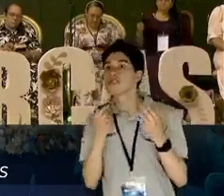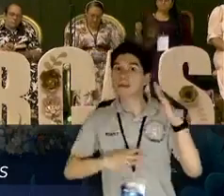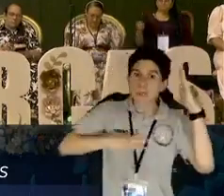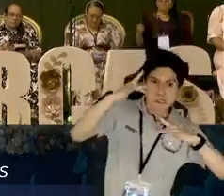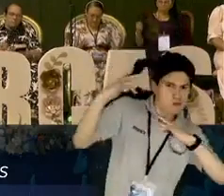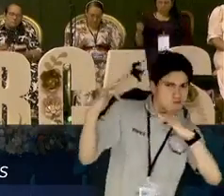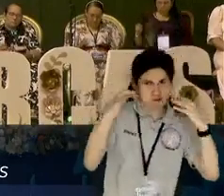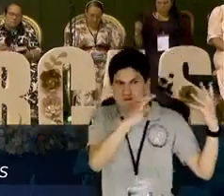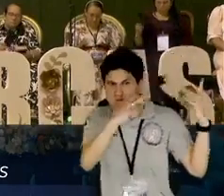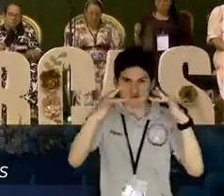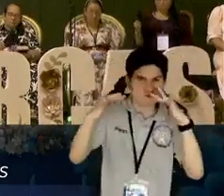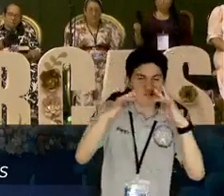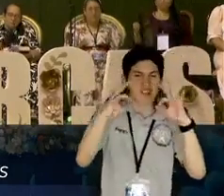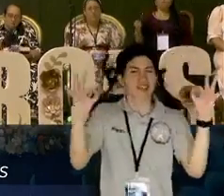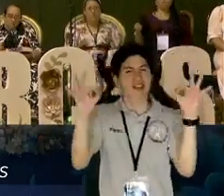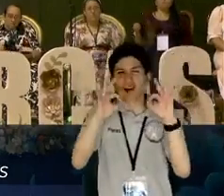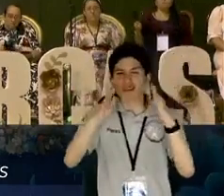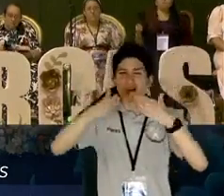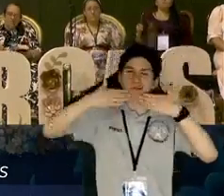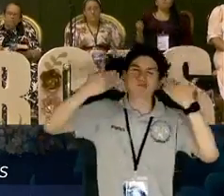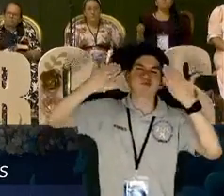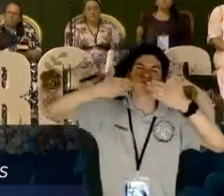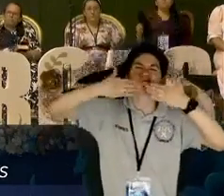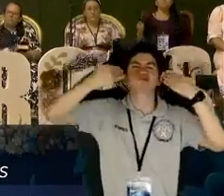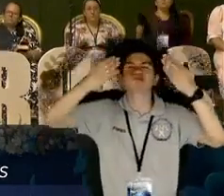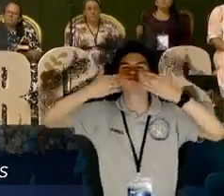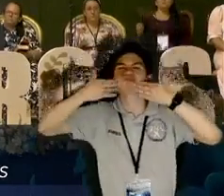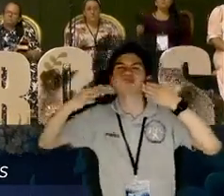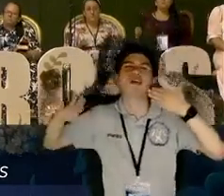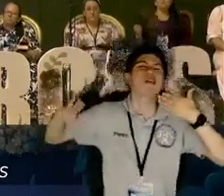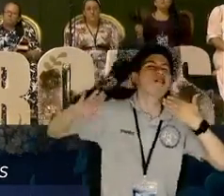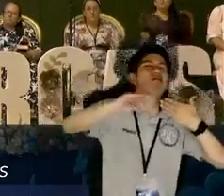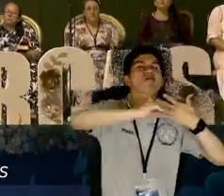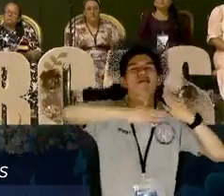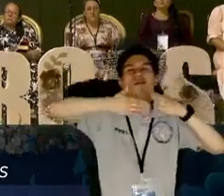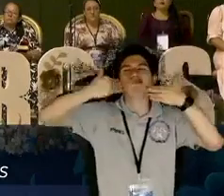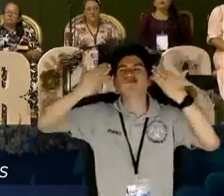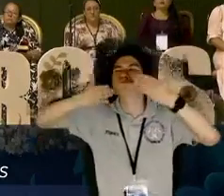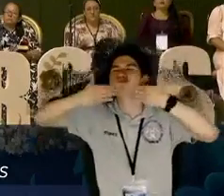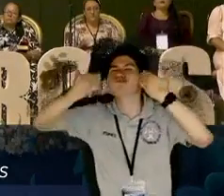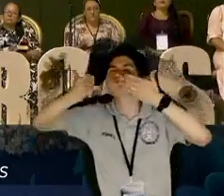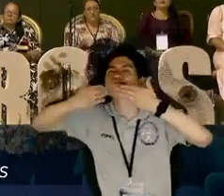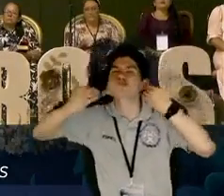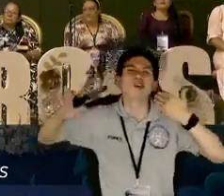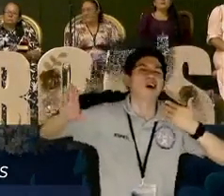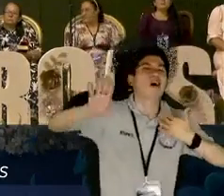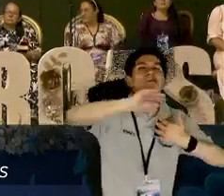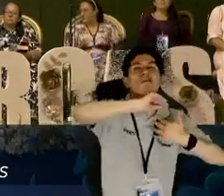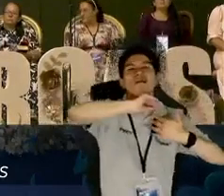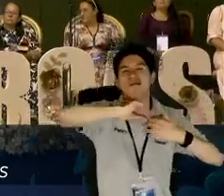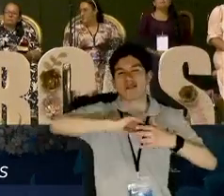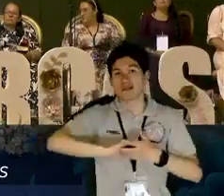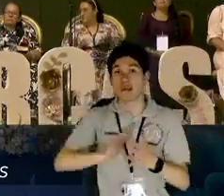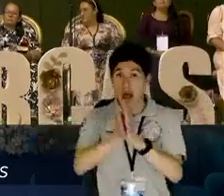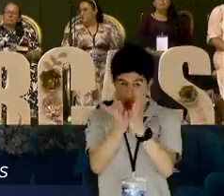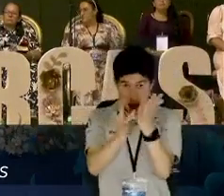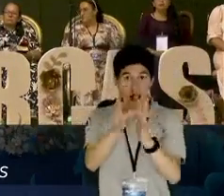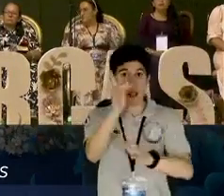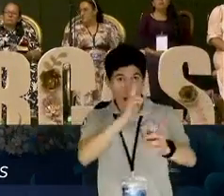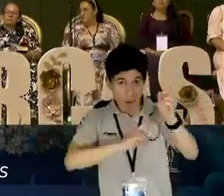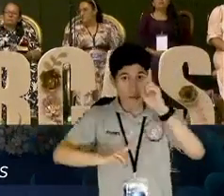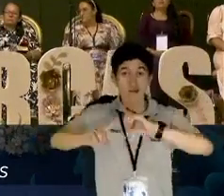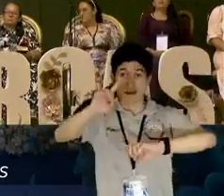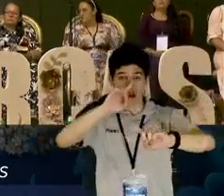Amable con todos. Eso dice la palabra del